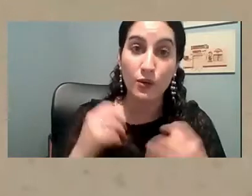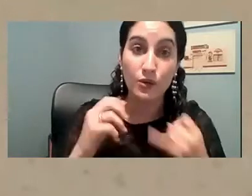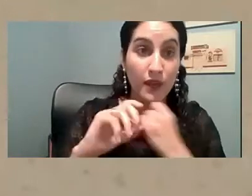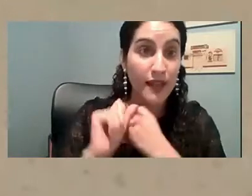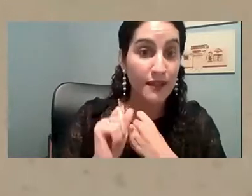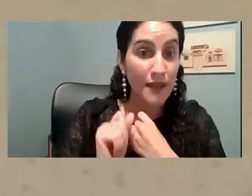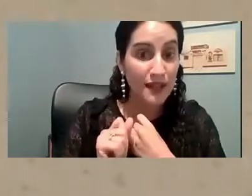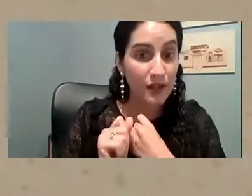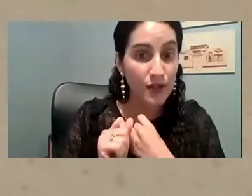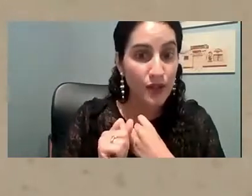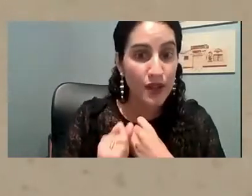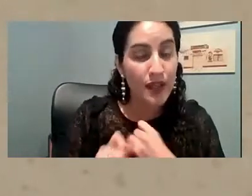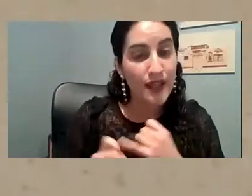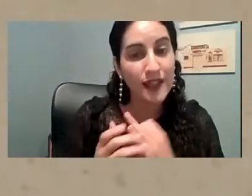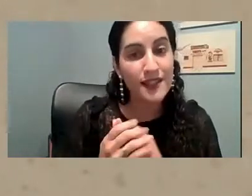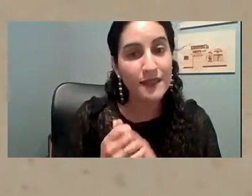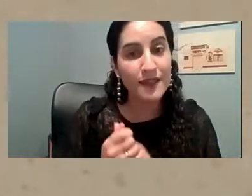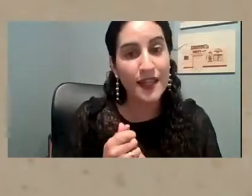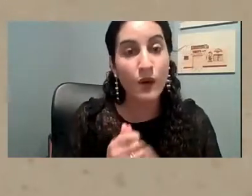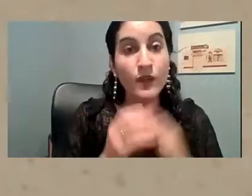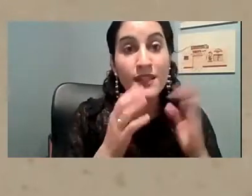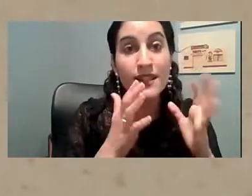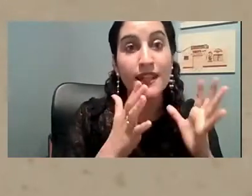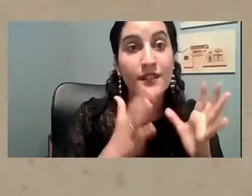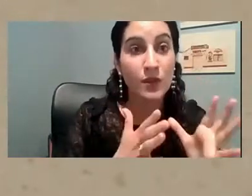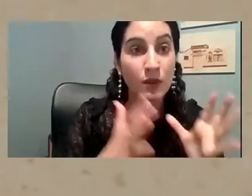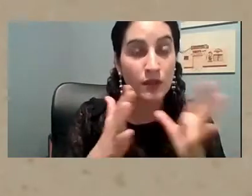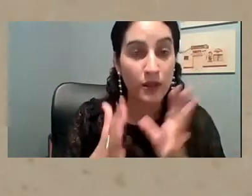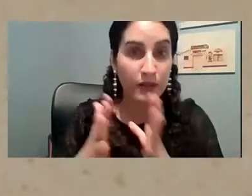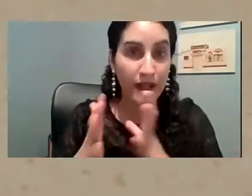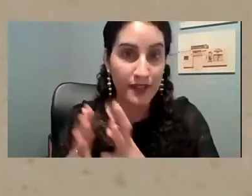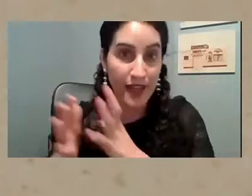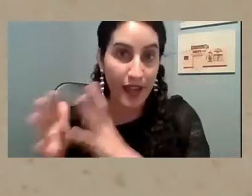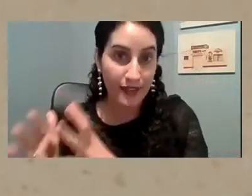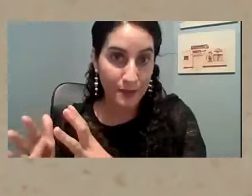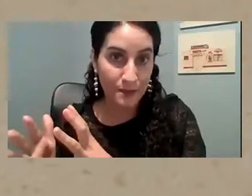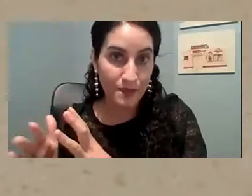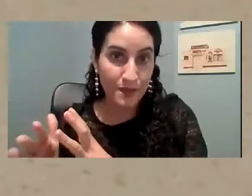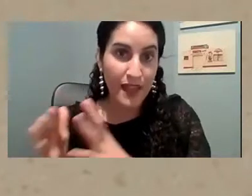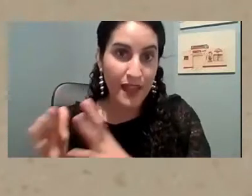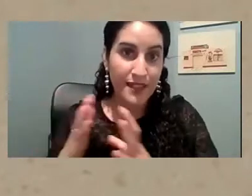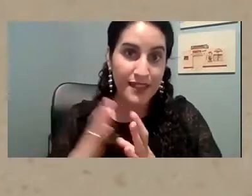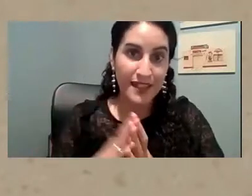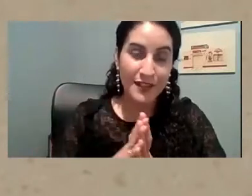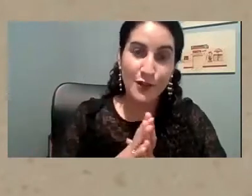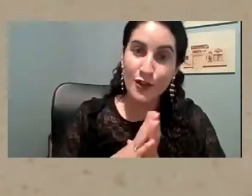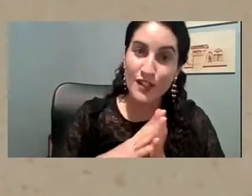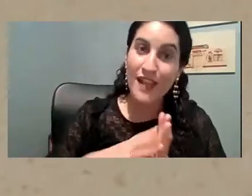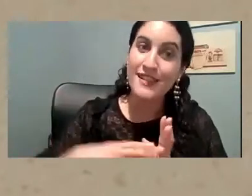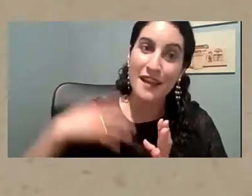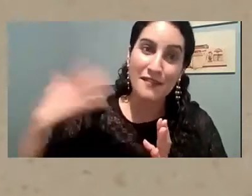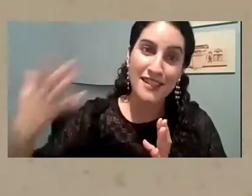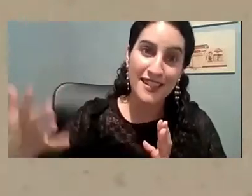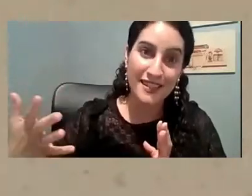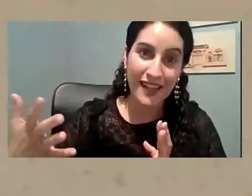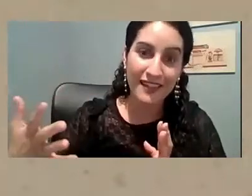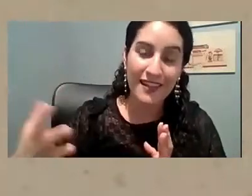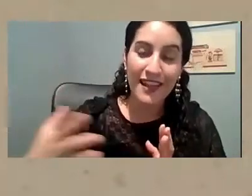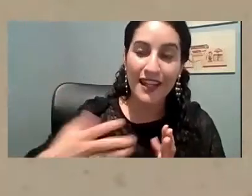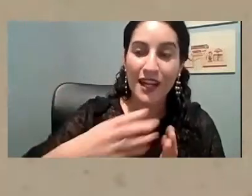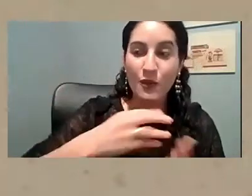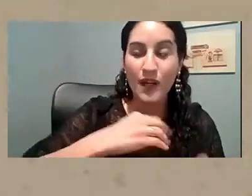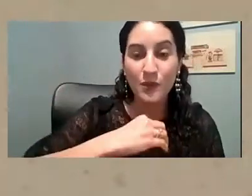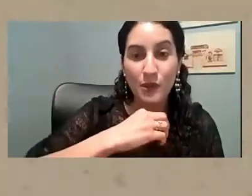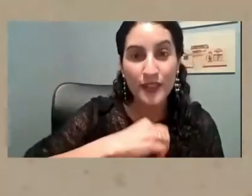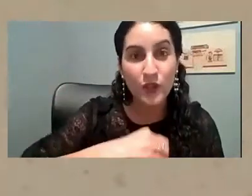era, uno, que eran temáticos y que se veía una selección de obras de arte. Es decir, no se hace la visita